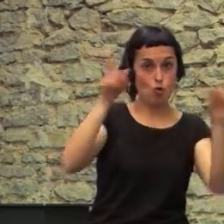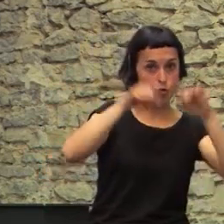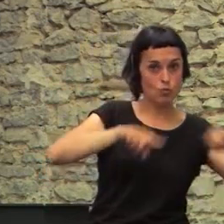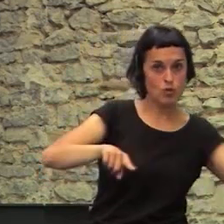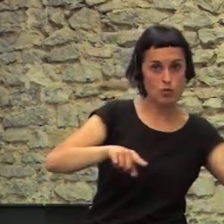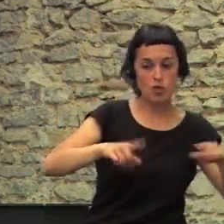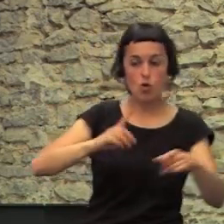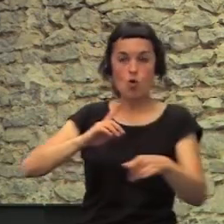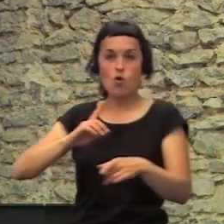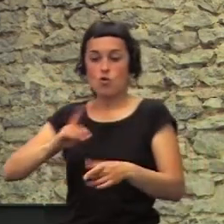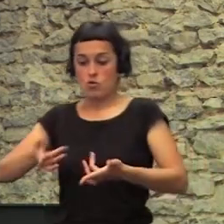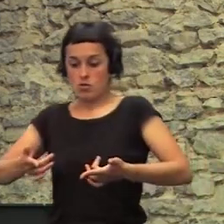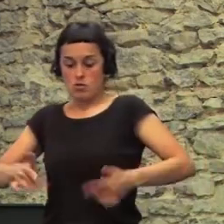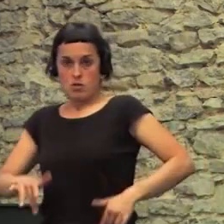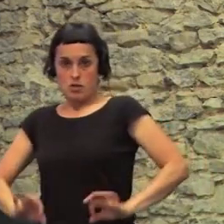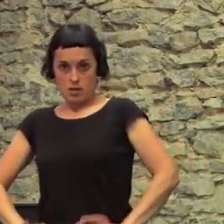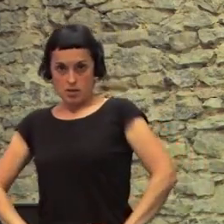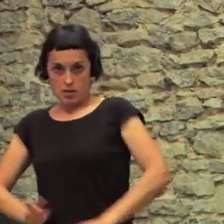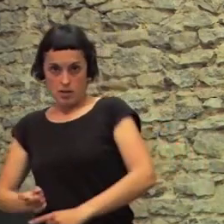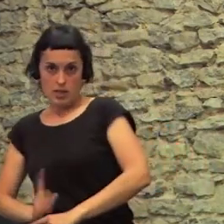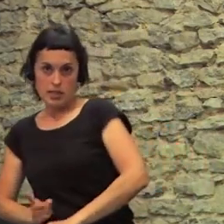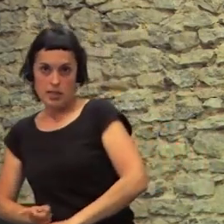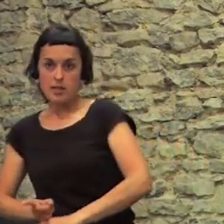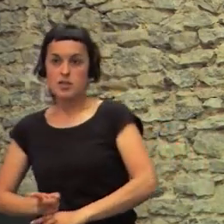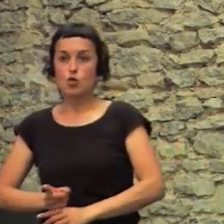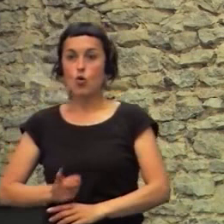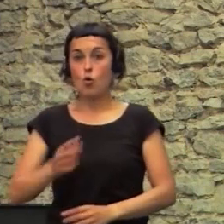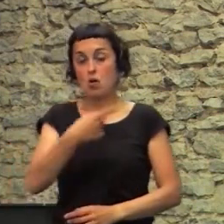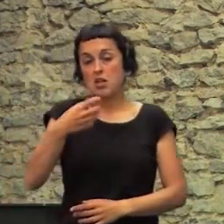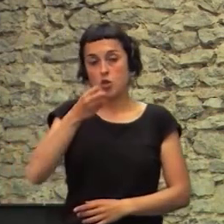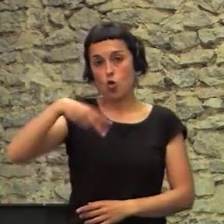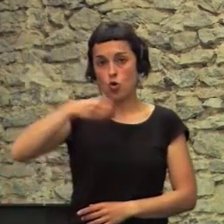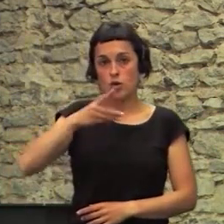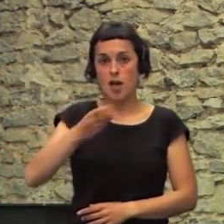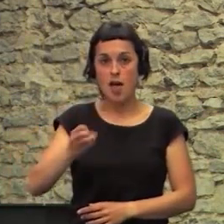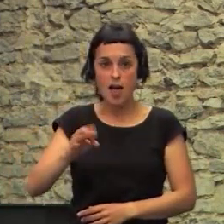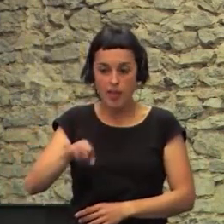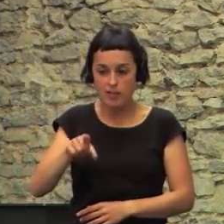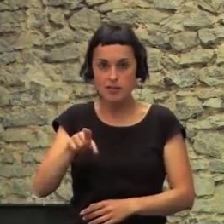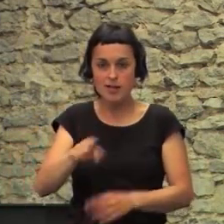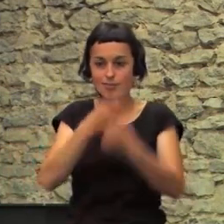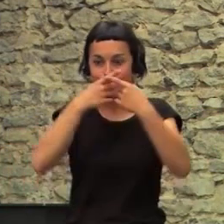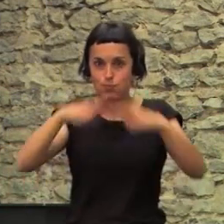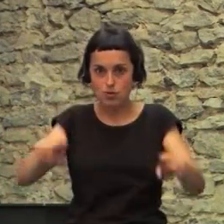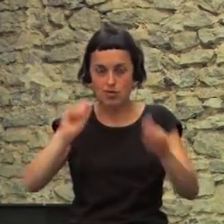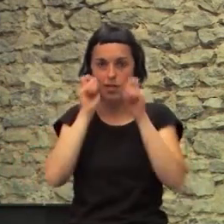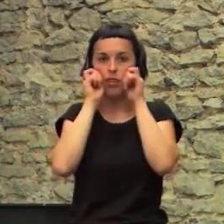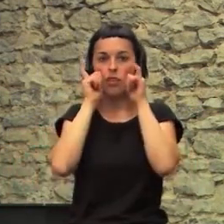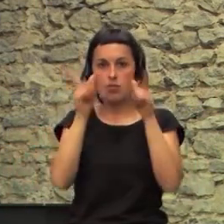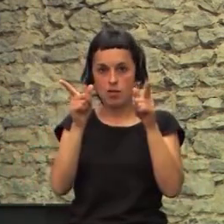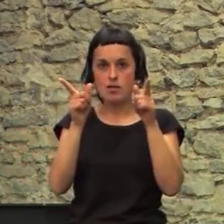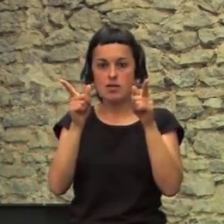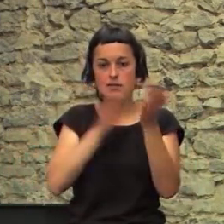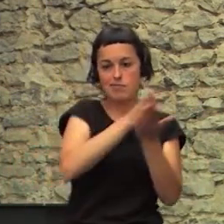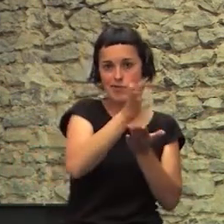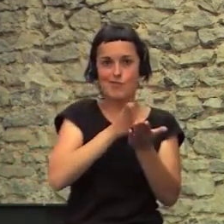genitales, o el fenotipo. Y son muchas. A mí me gustan mucho estas gráficas, porque están